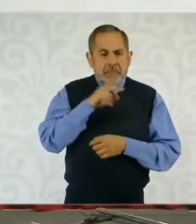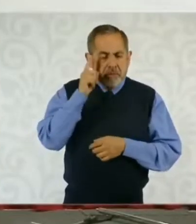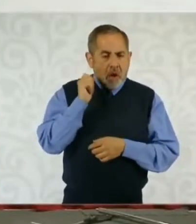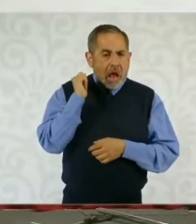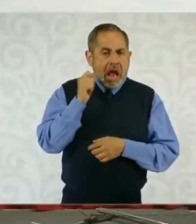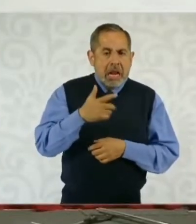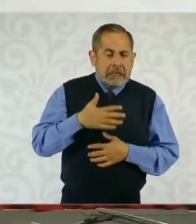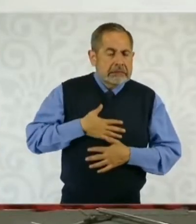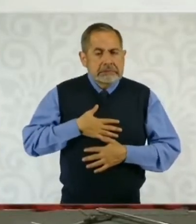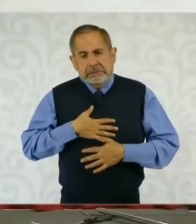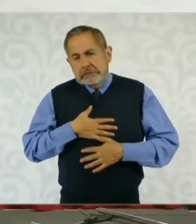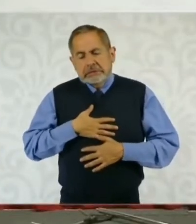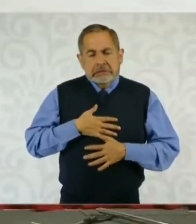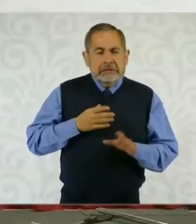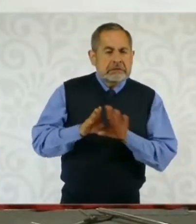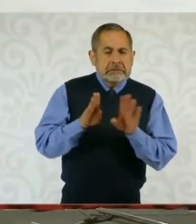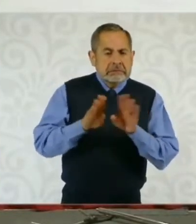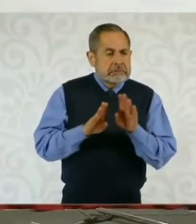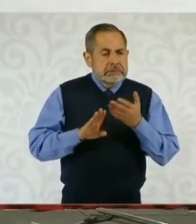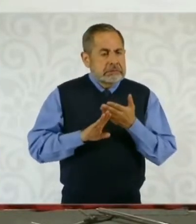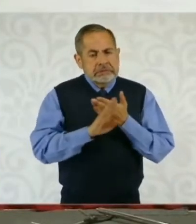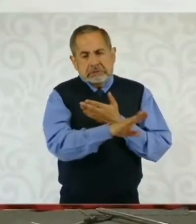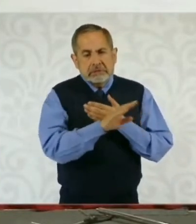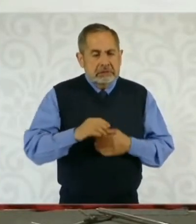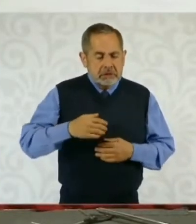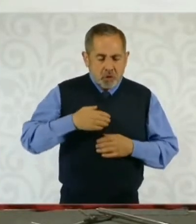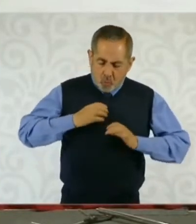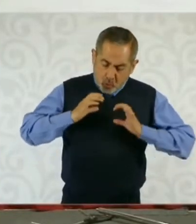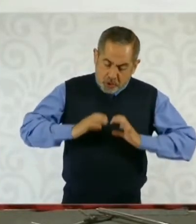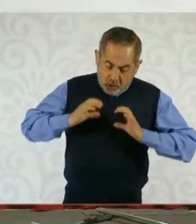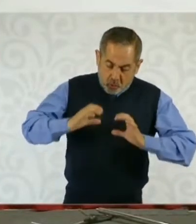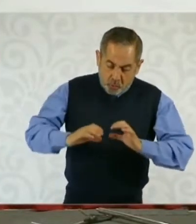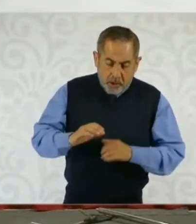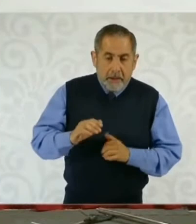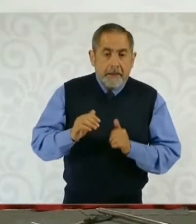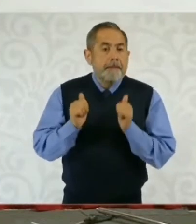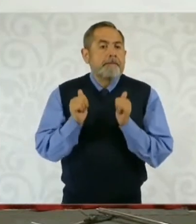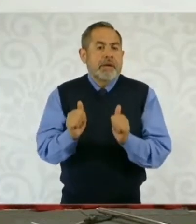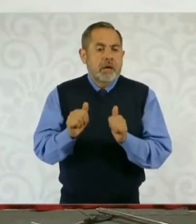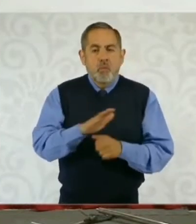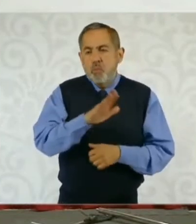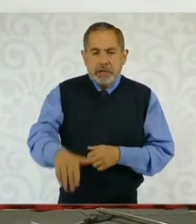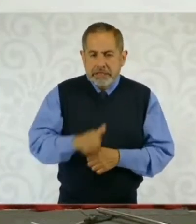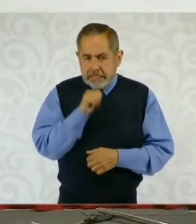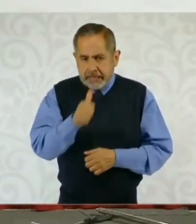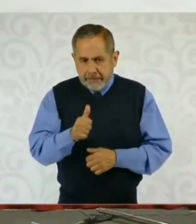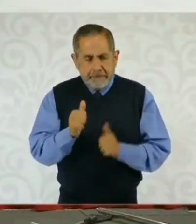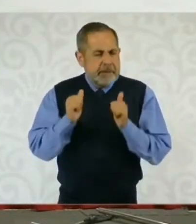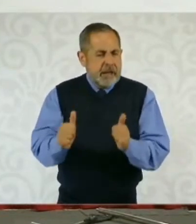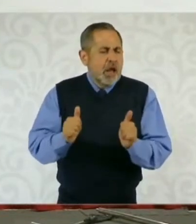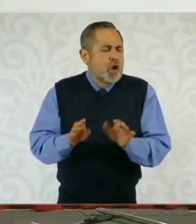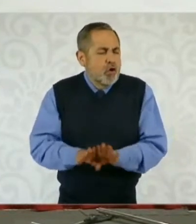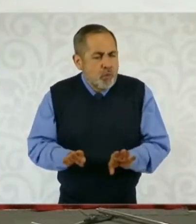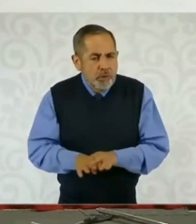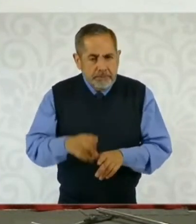los casos para evitar que tengan un desenlace fatal. La siguiente, por